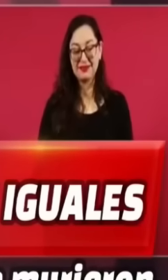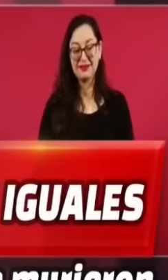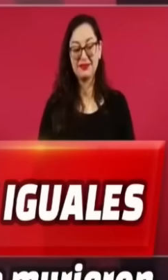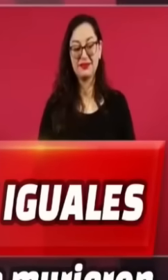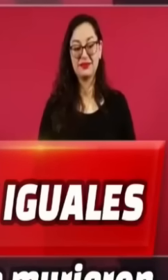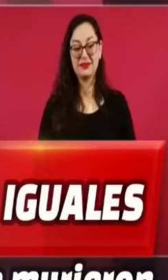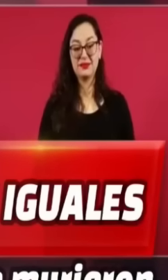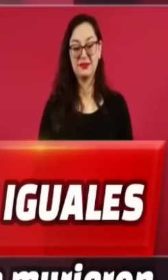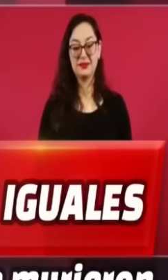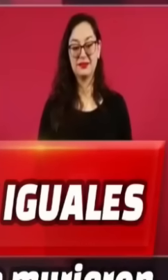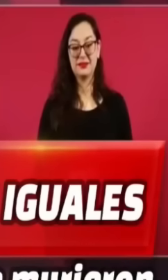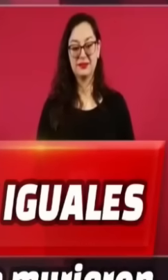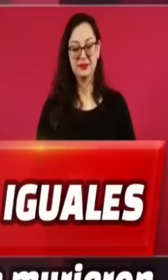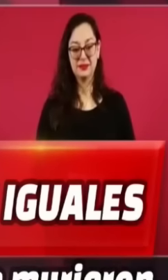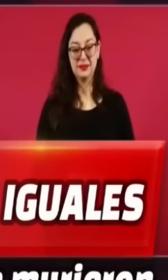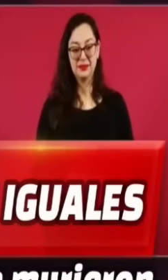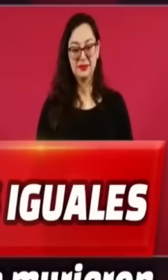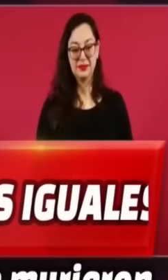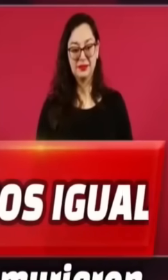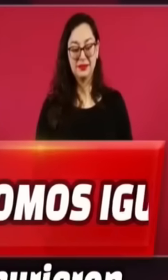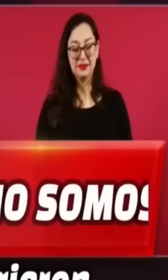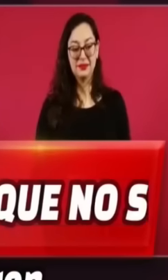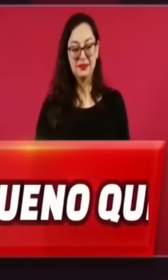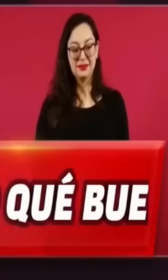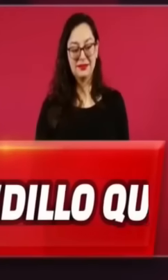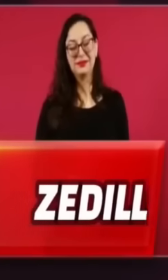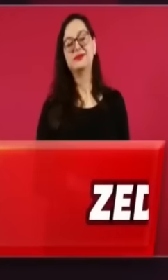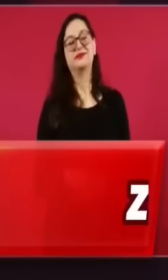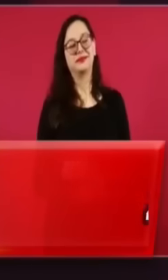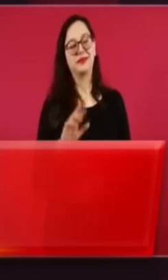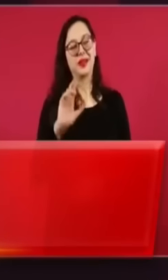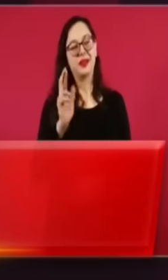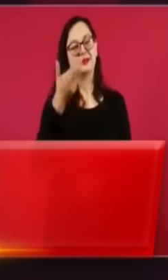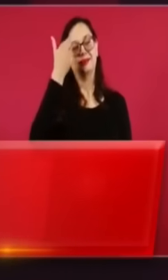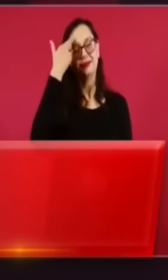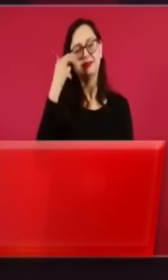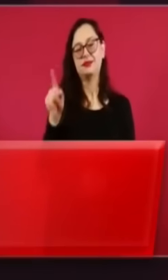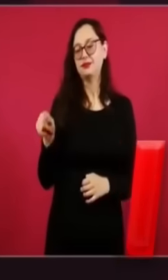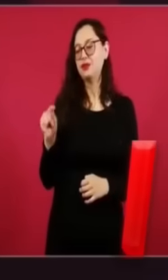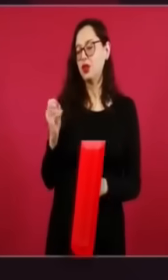de figura de Don Pies de Barro,